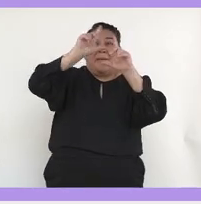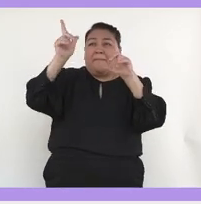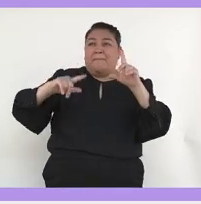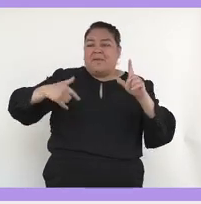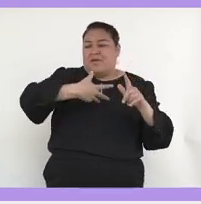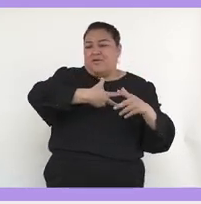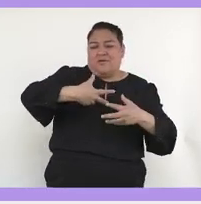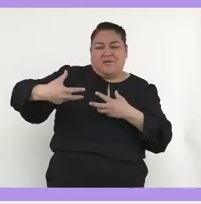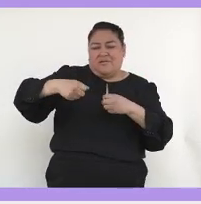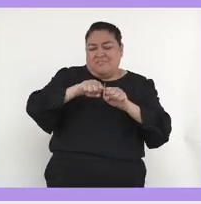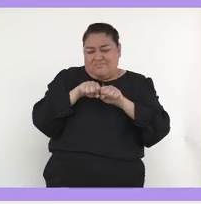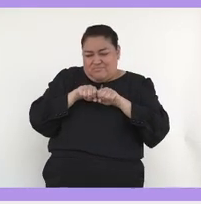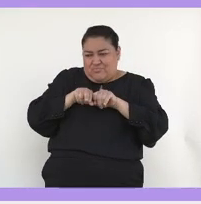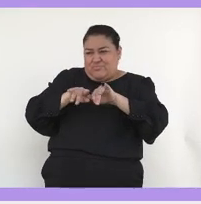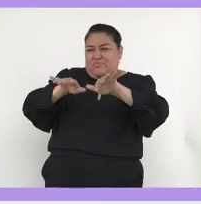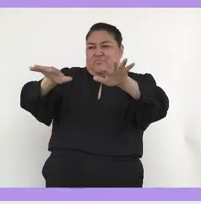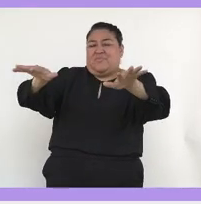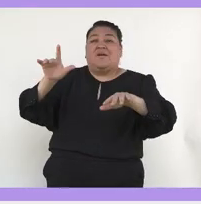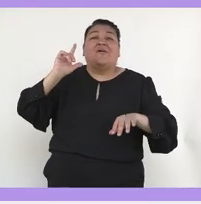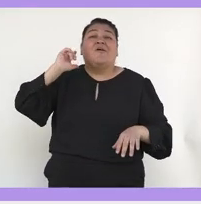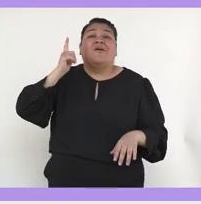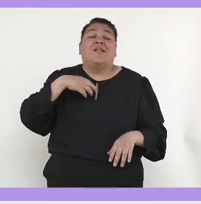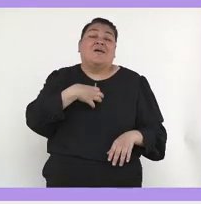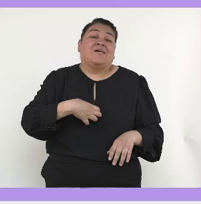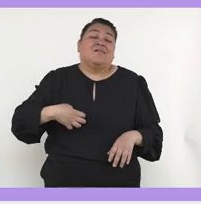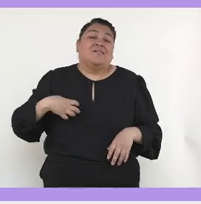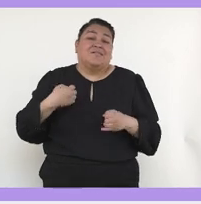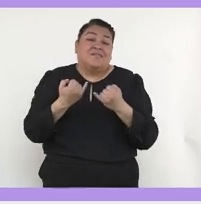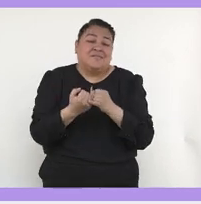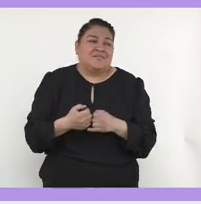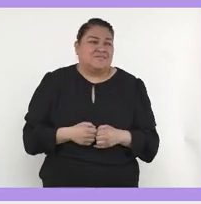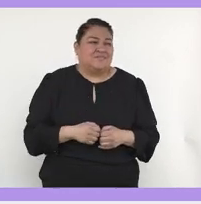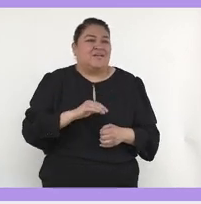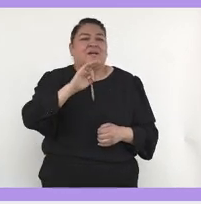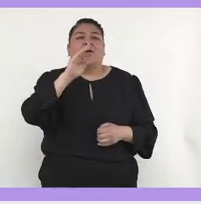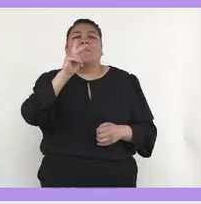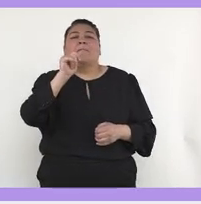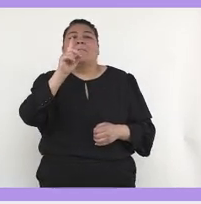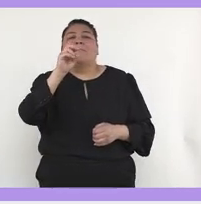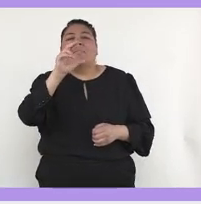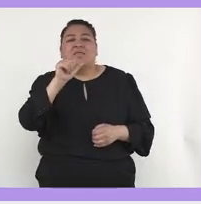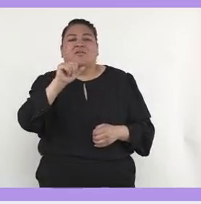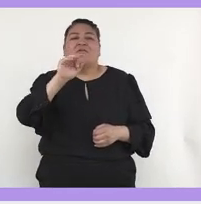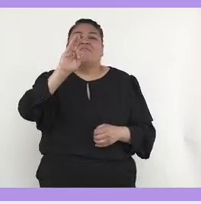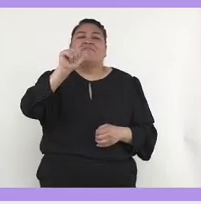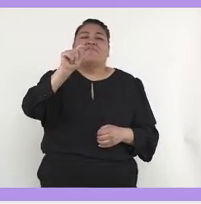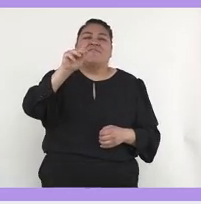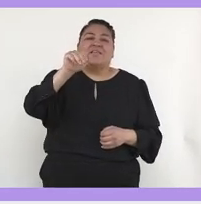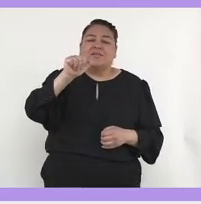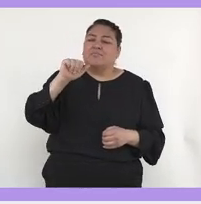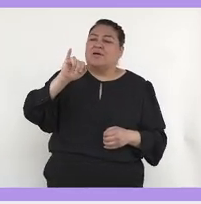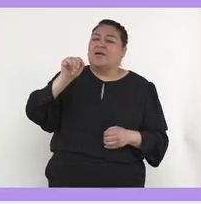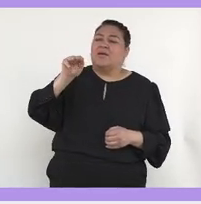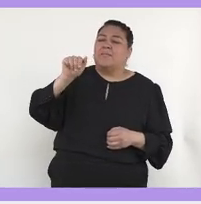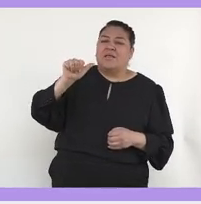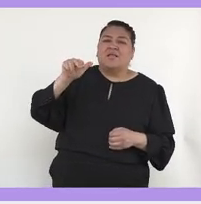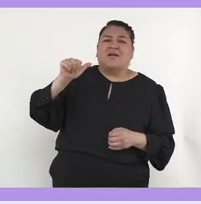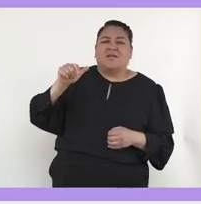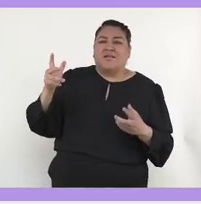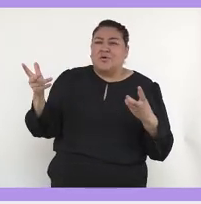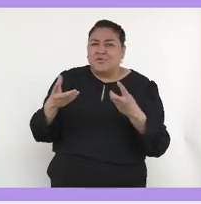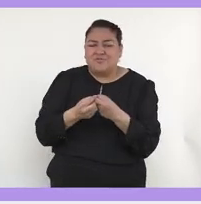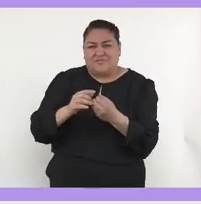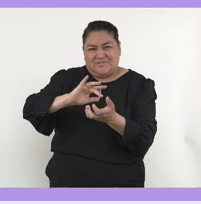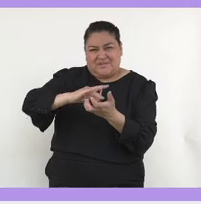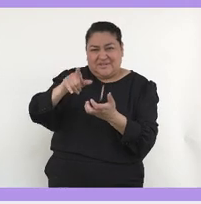Muchísimas gracias Fátima por supuesto Jimena Ana Pedro Qué gusto poderlos haber acompañado a todos ustedes los que están aquí presentes